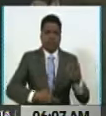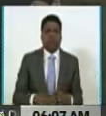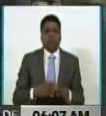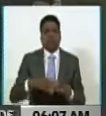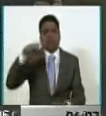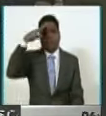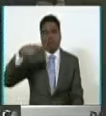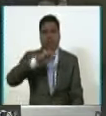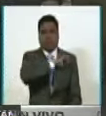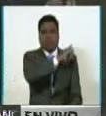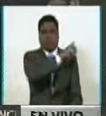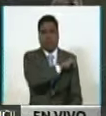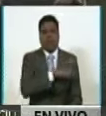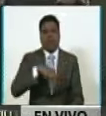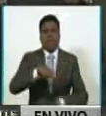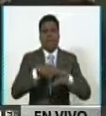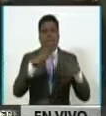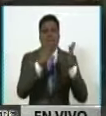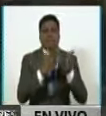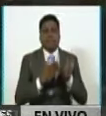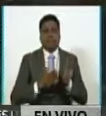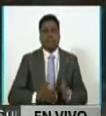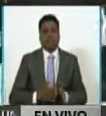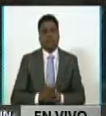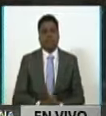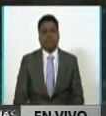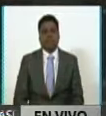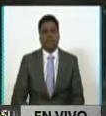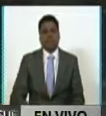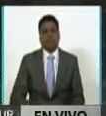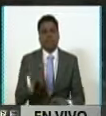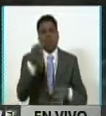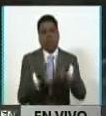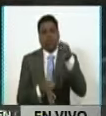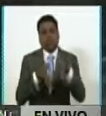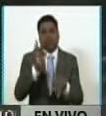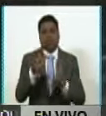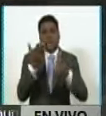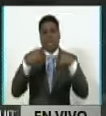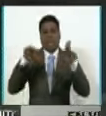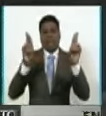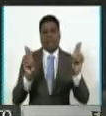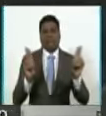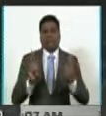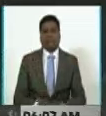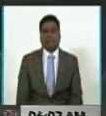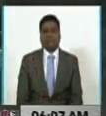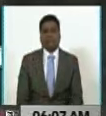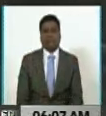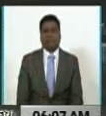Néstor Luis Reverol Torres, Ministro del Poder Popular para Relaciones Interiores, Justicia y Paz.